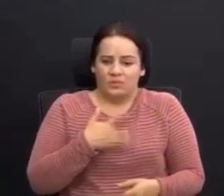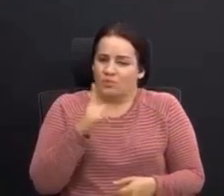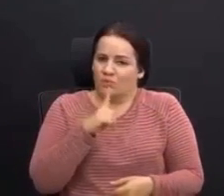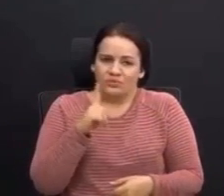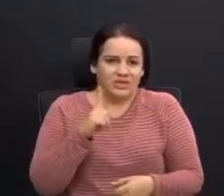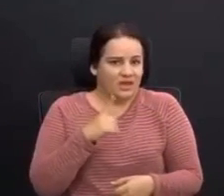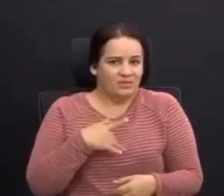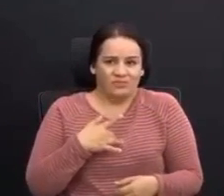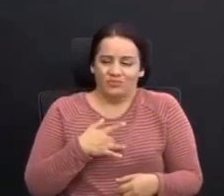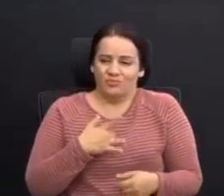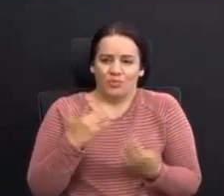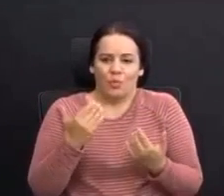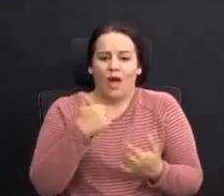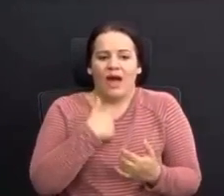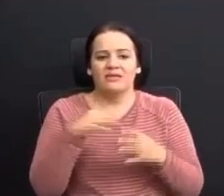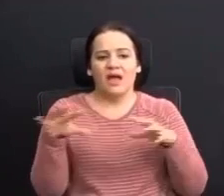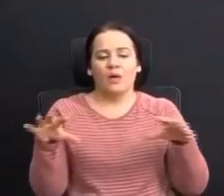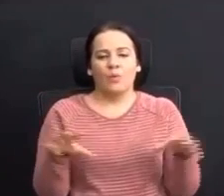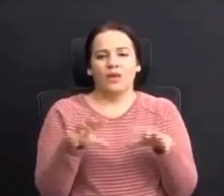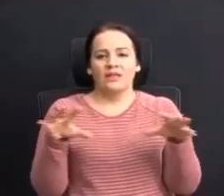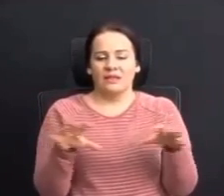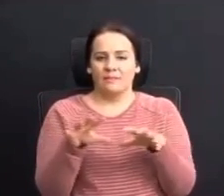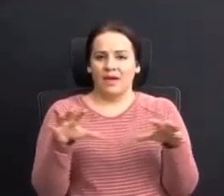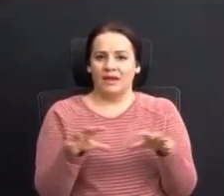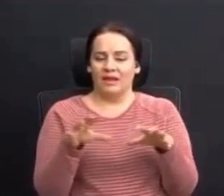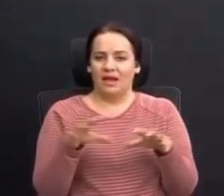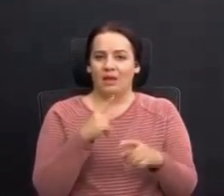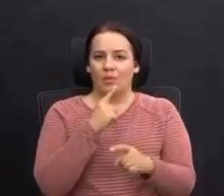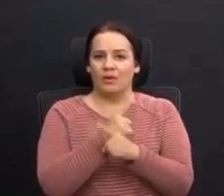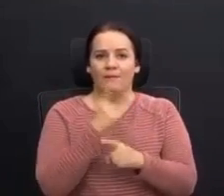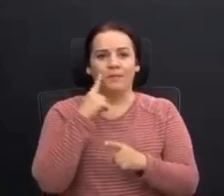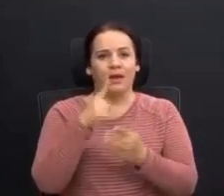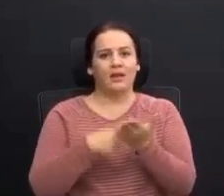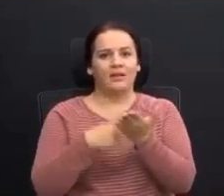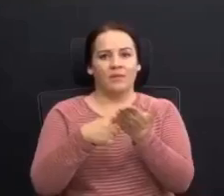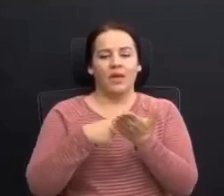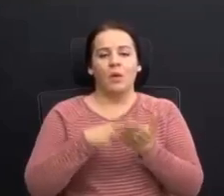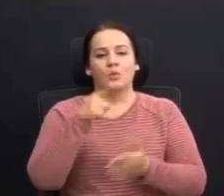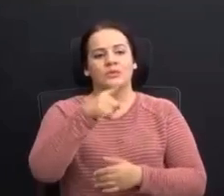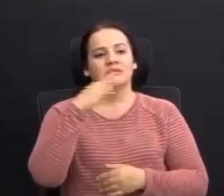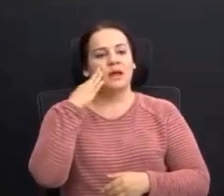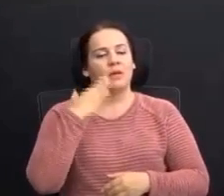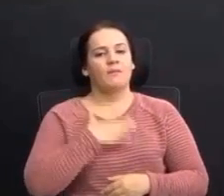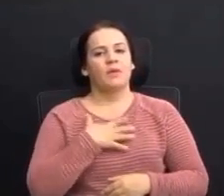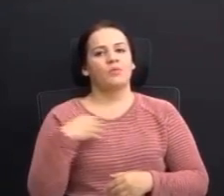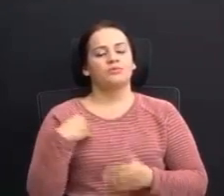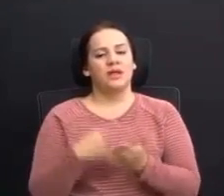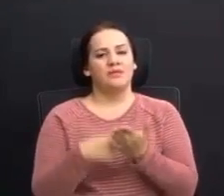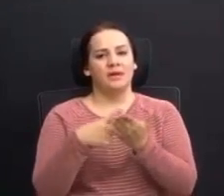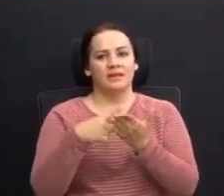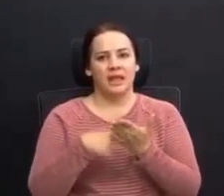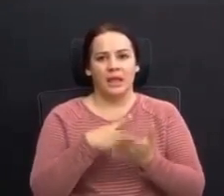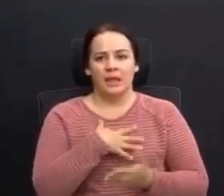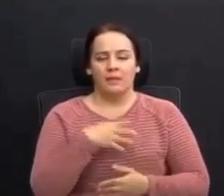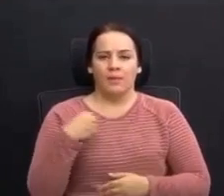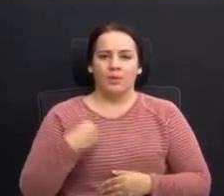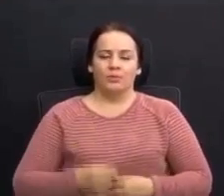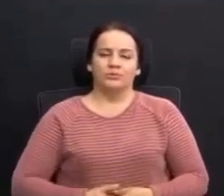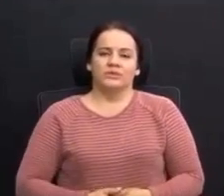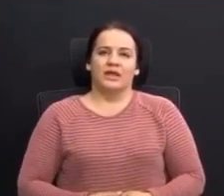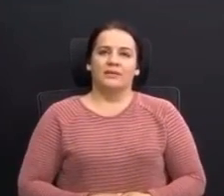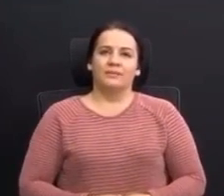una dinámica apta para el debate. Usted sabe que a mí me gusta debatir, me gusta... Corre el tiempo